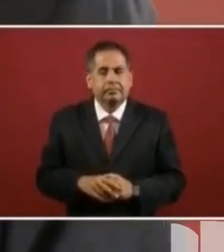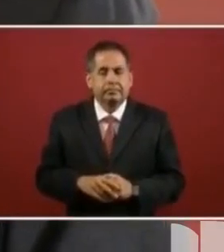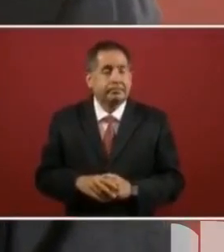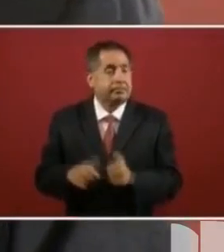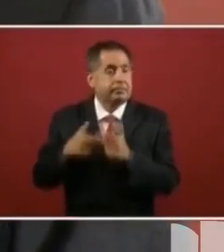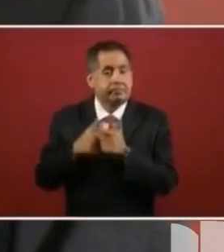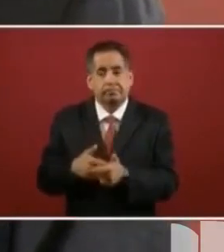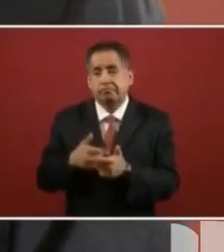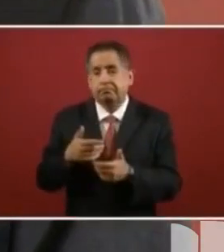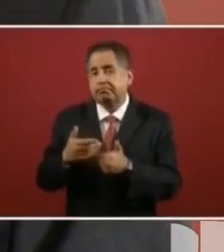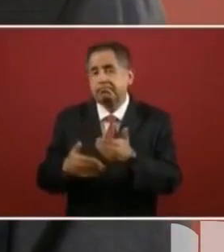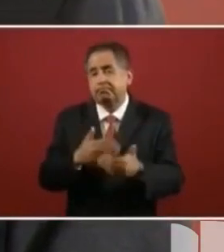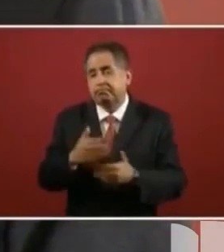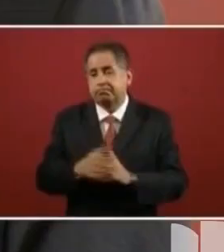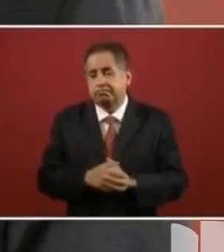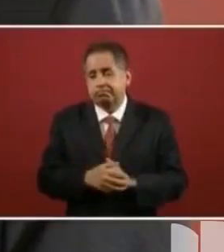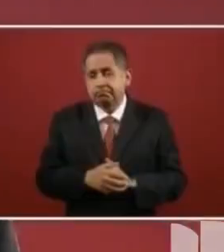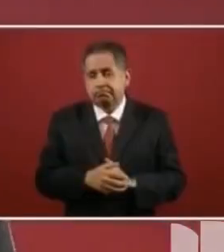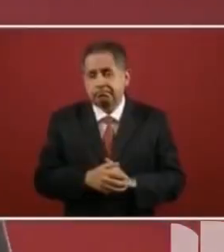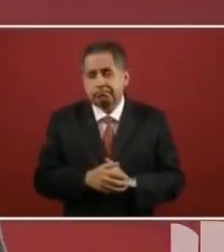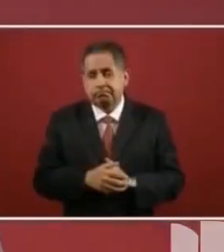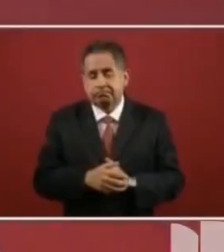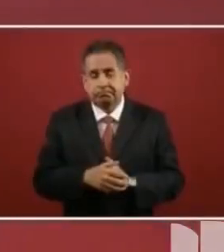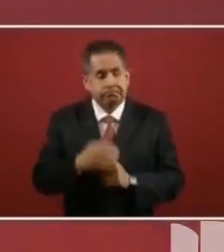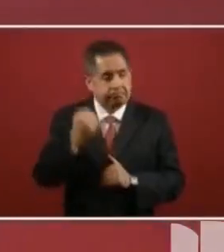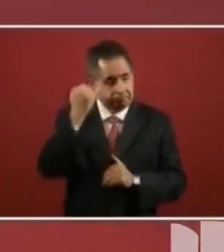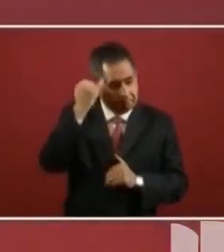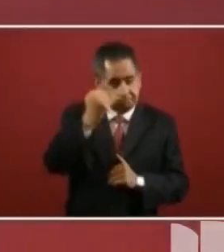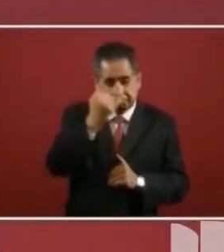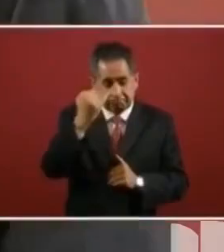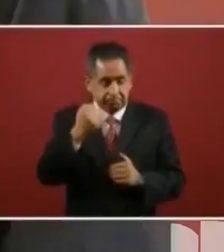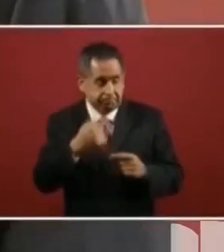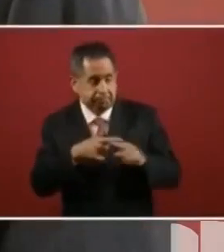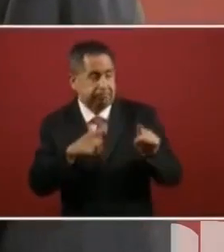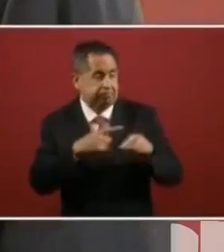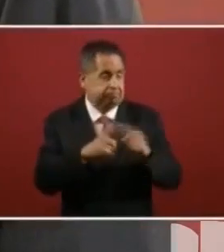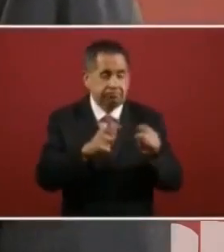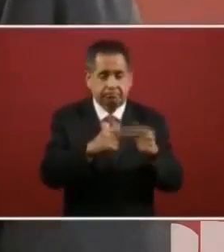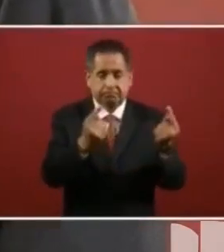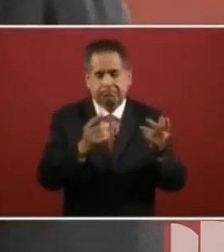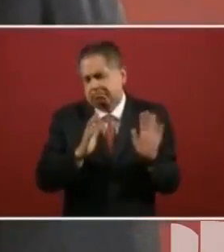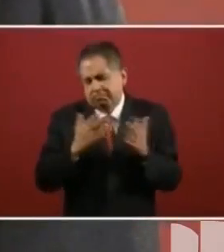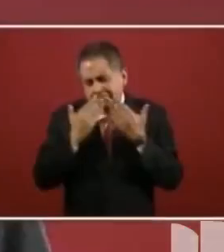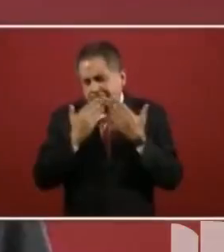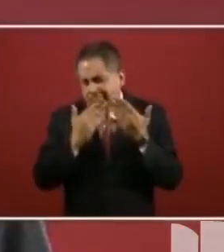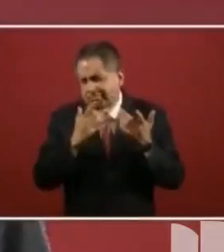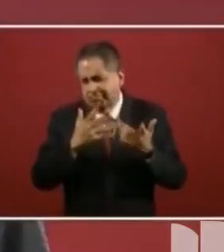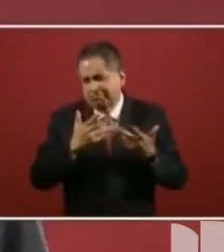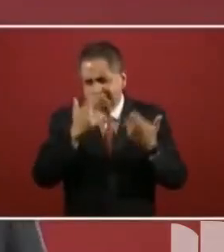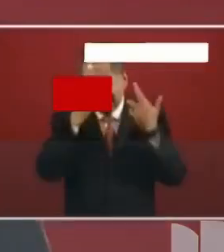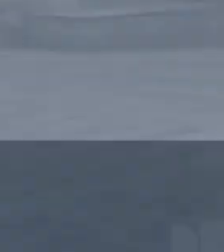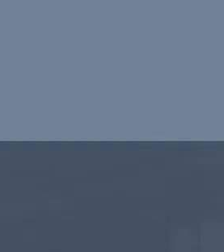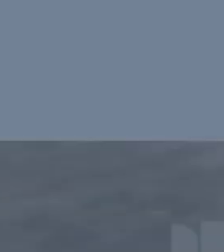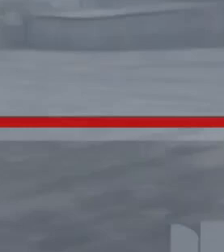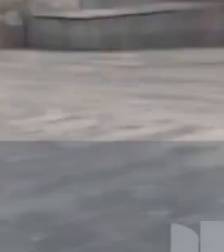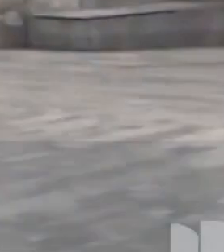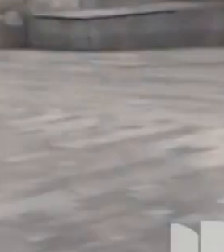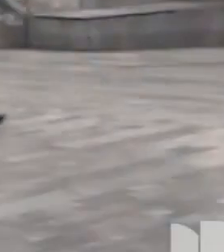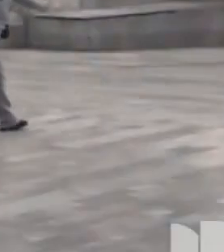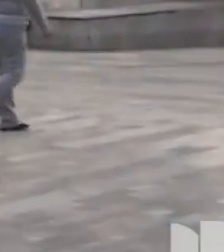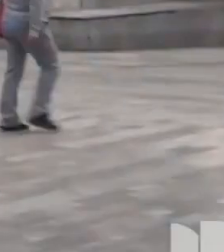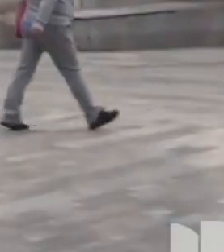seguir con sus diferencias, están en todo su derecho.